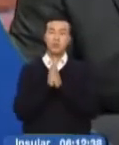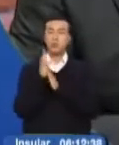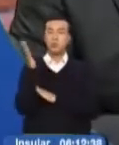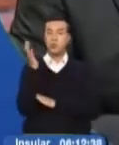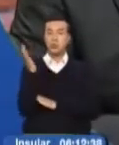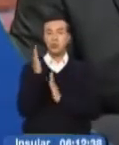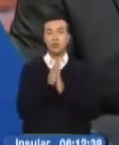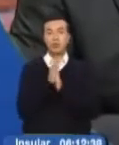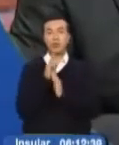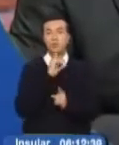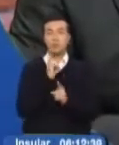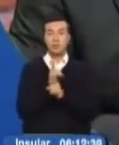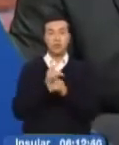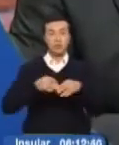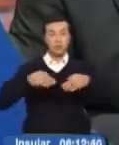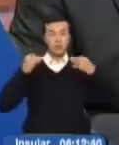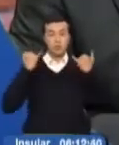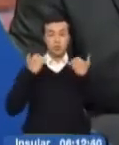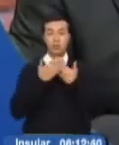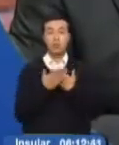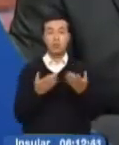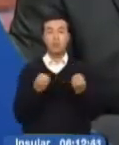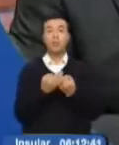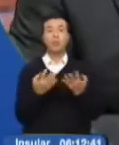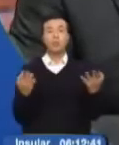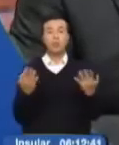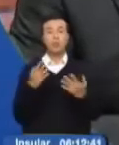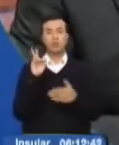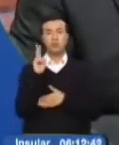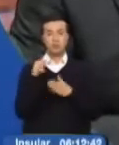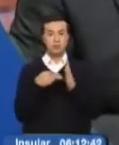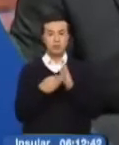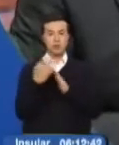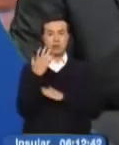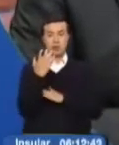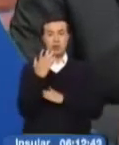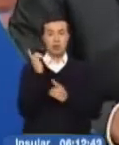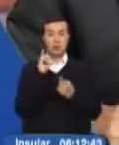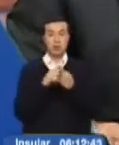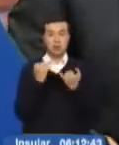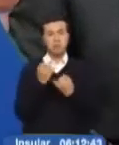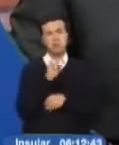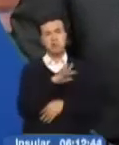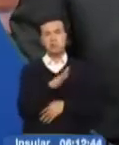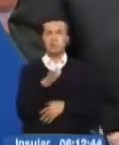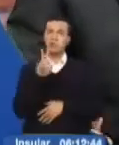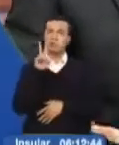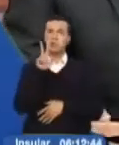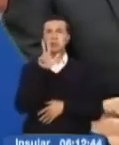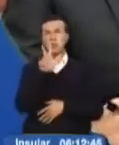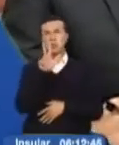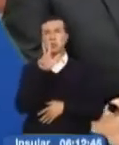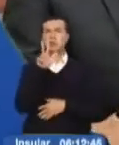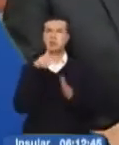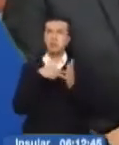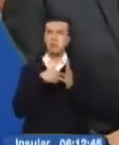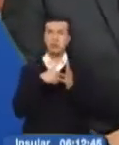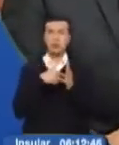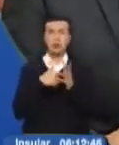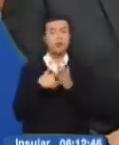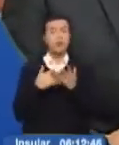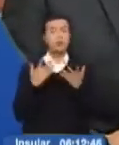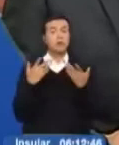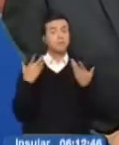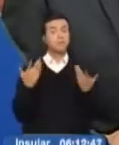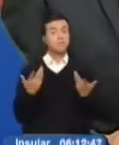jubilación es así que el momento tenemos acumuladas desde el 2015 a la fecha alrededor de 23 23.000 entonces